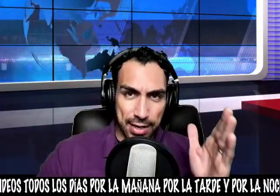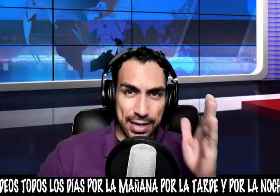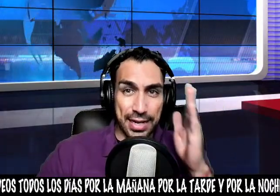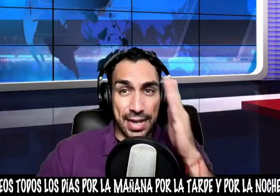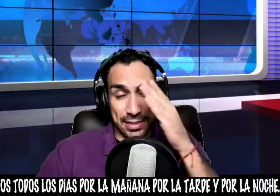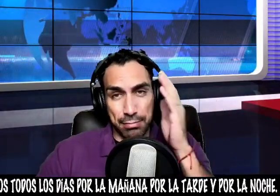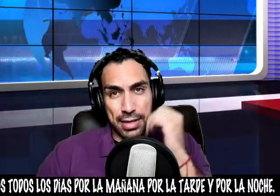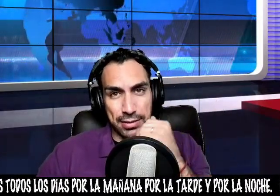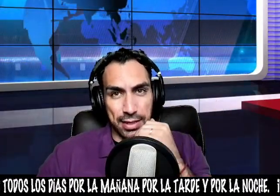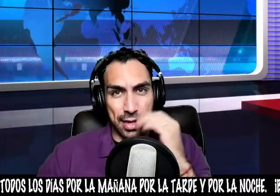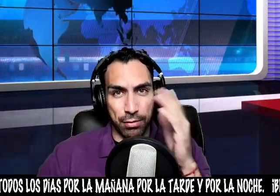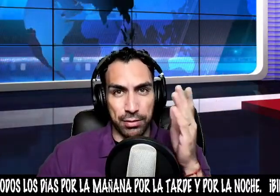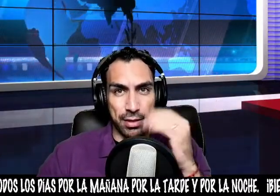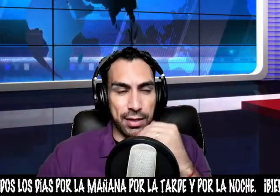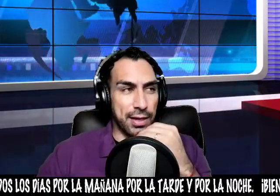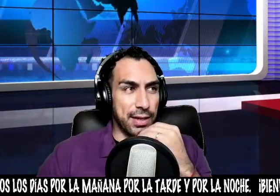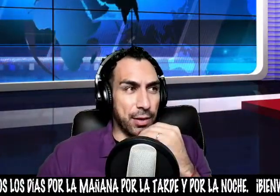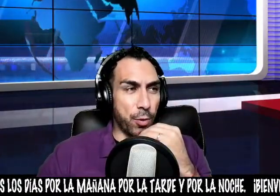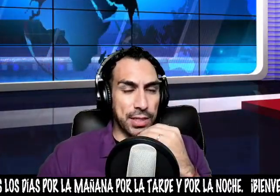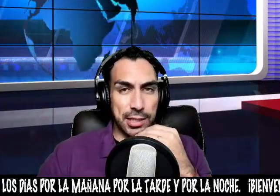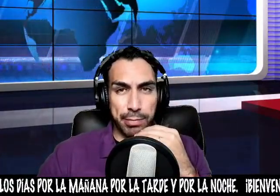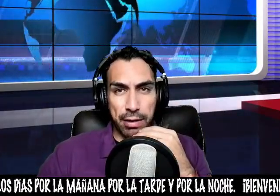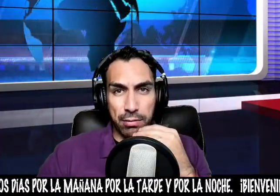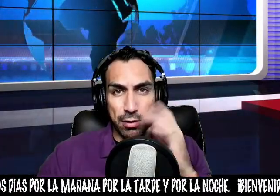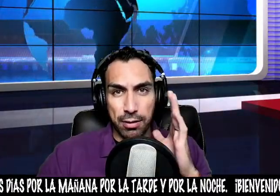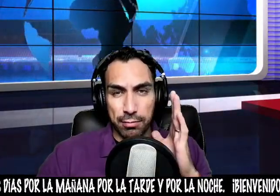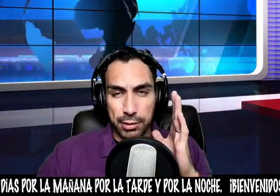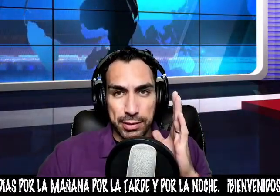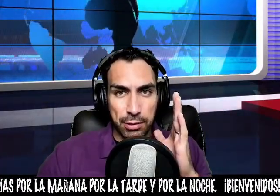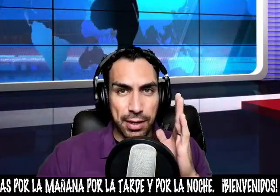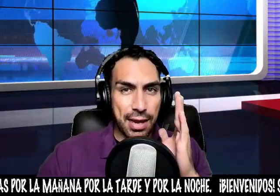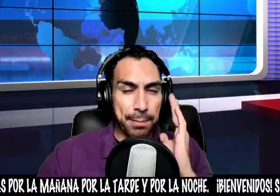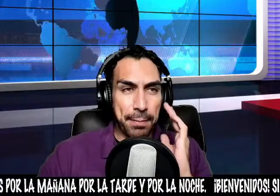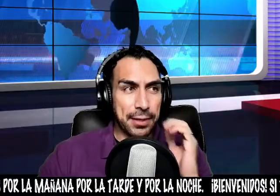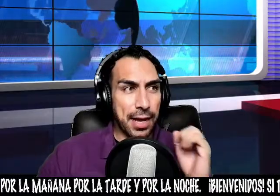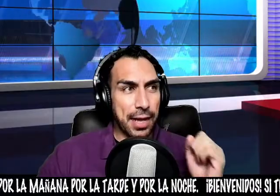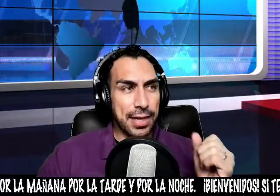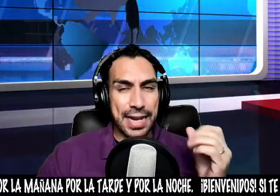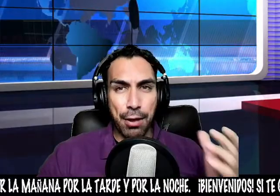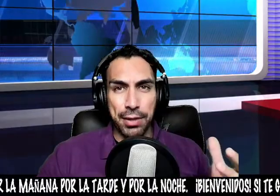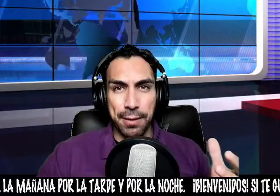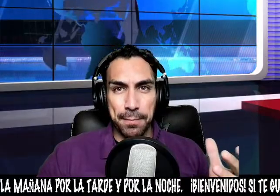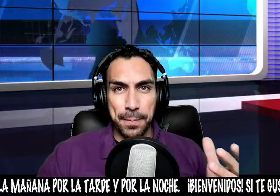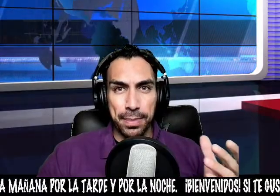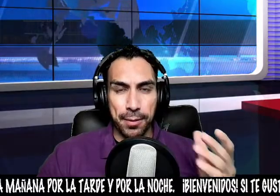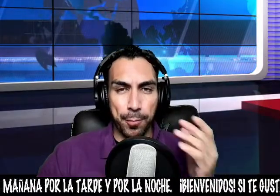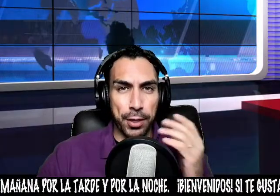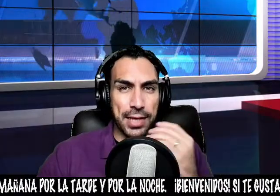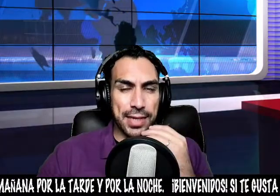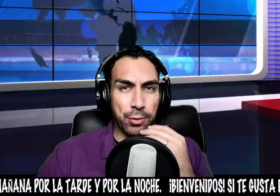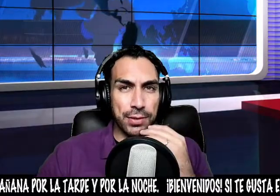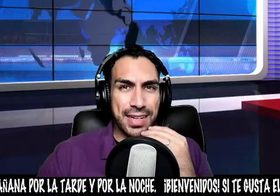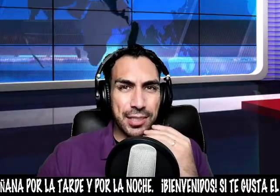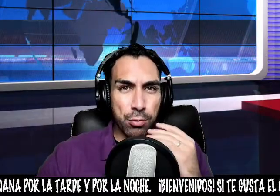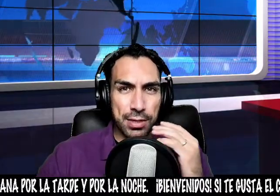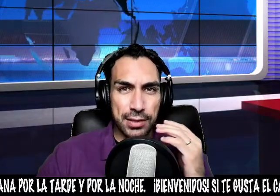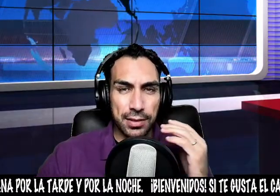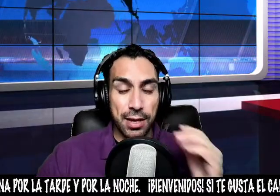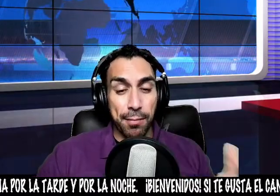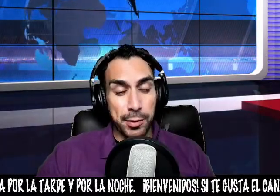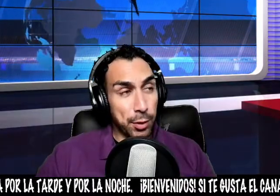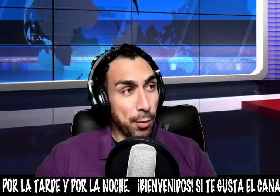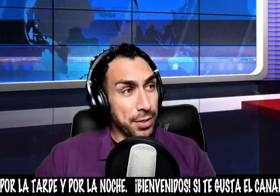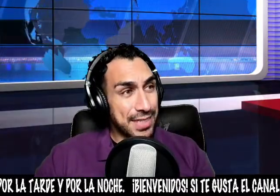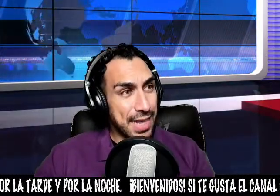de Morena y las demás que dieron encuestas espejo, pues mencionan la amplia ventaja de Claudia? ¿Por qué es que tú tienes